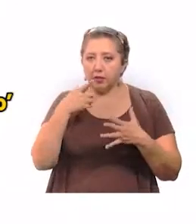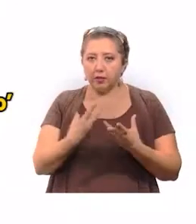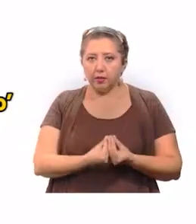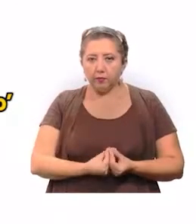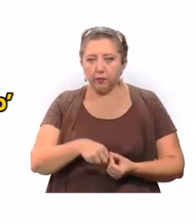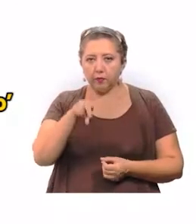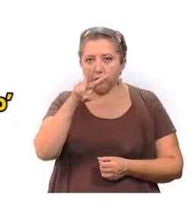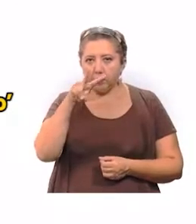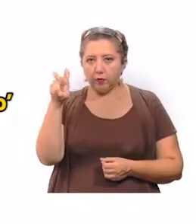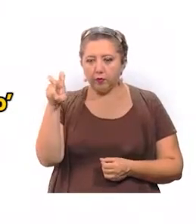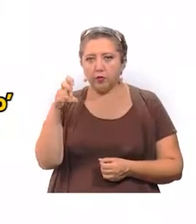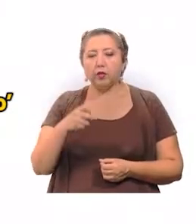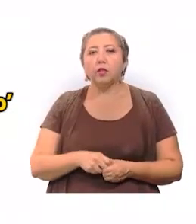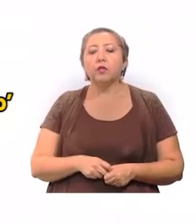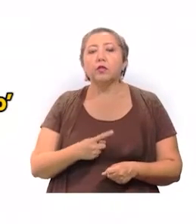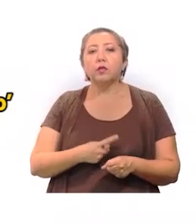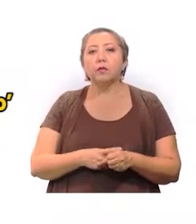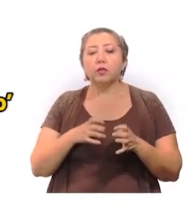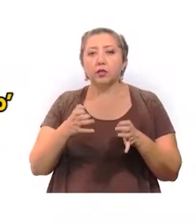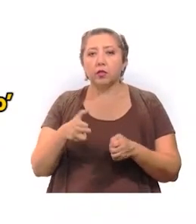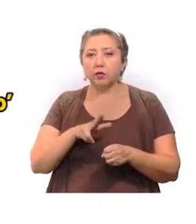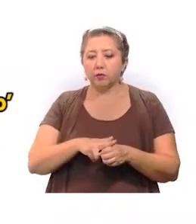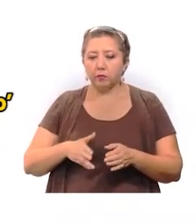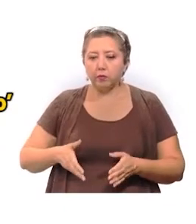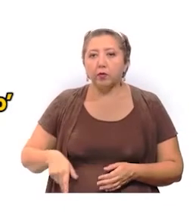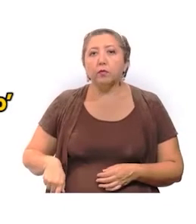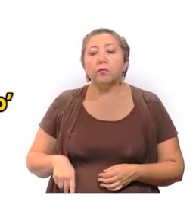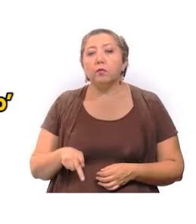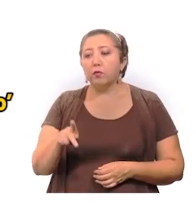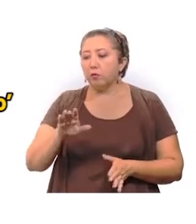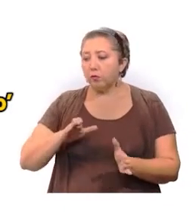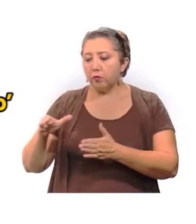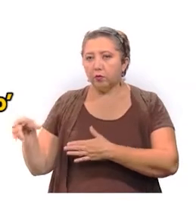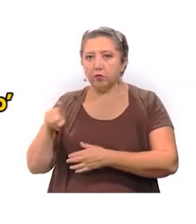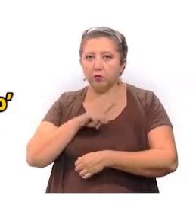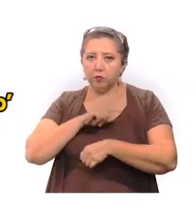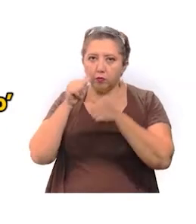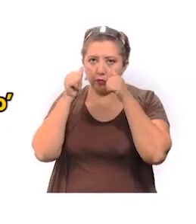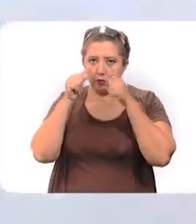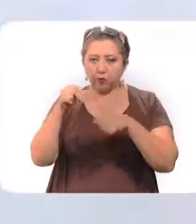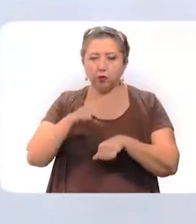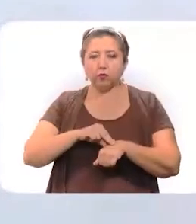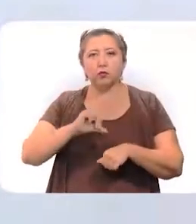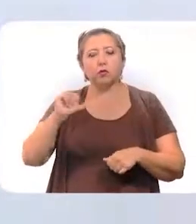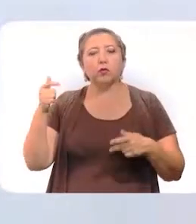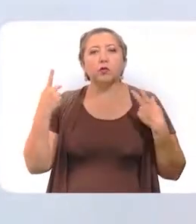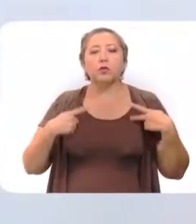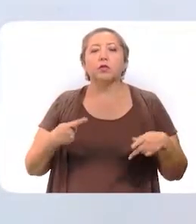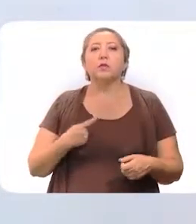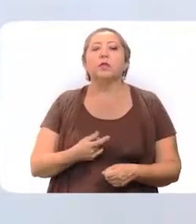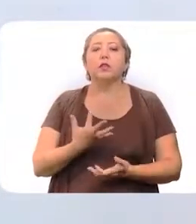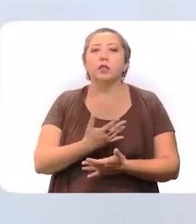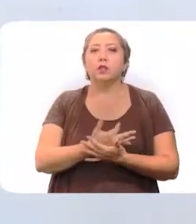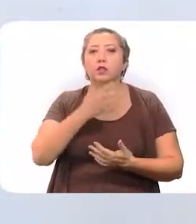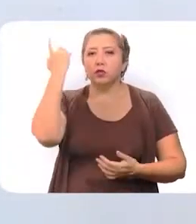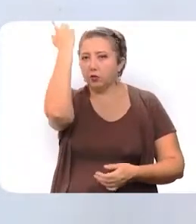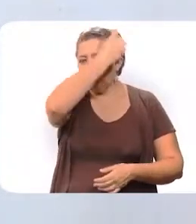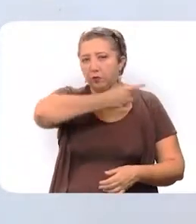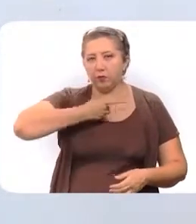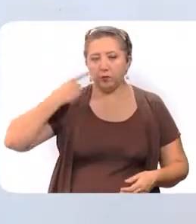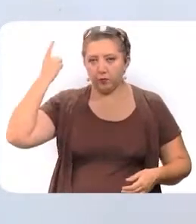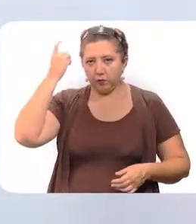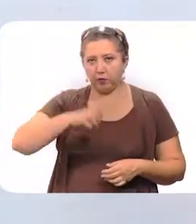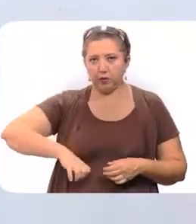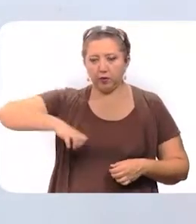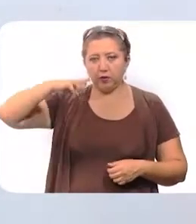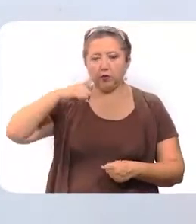mencionamos, 200 de los casos positivos están en hospitales públicos y en aislamiento total. Hay otros pacientes a la espera de diagnóstico.